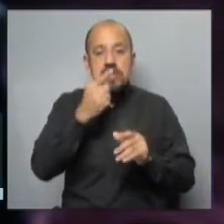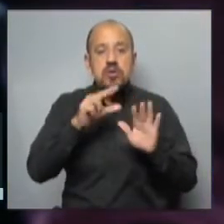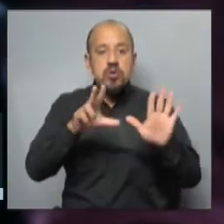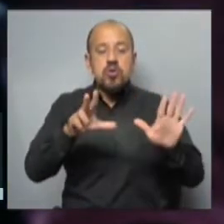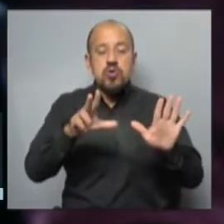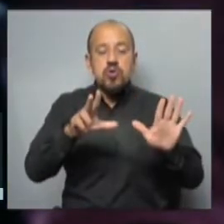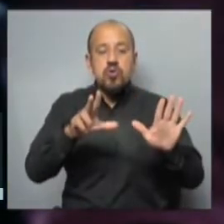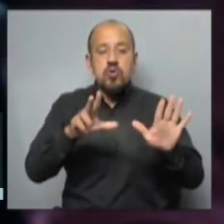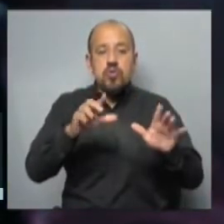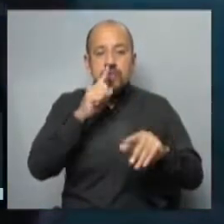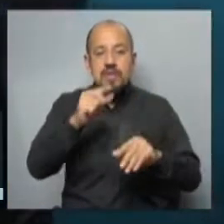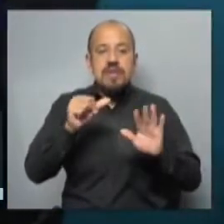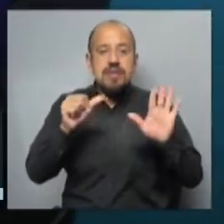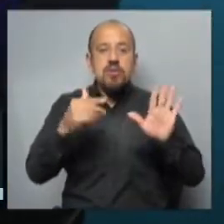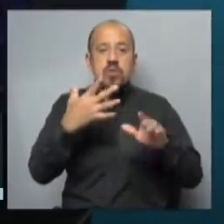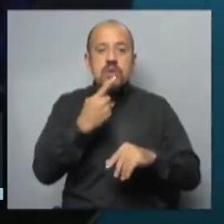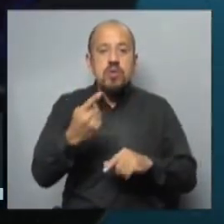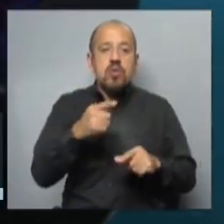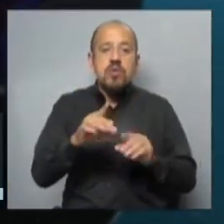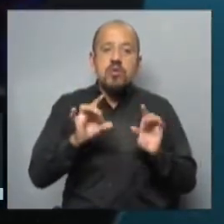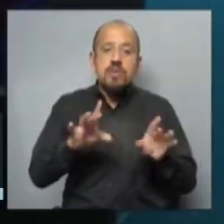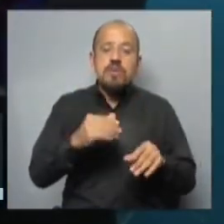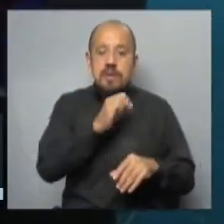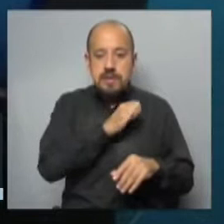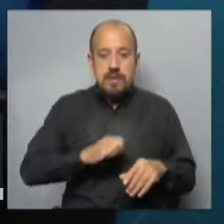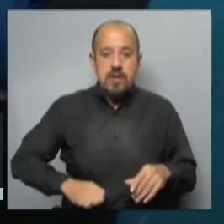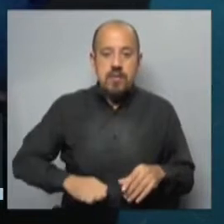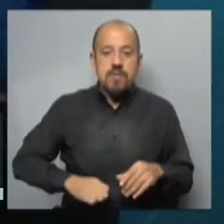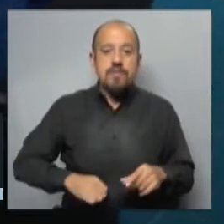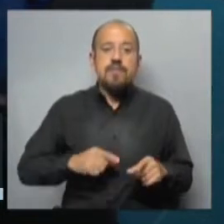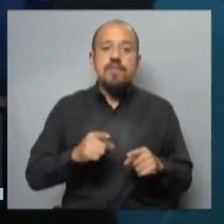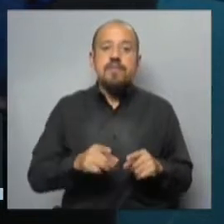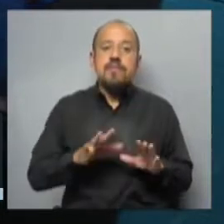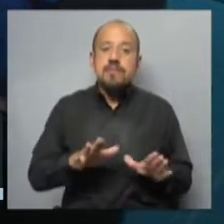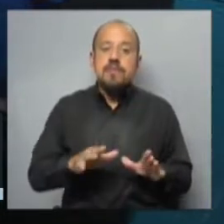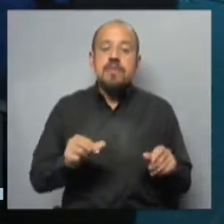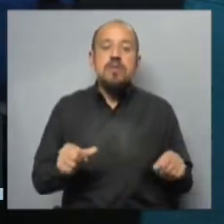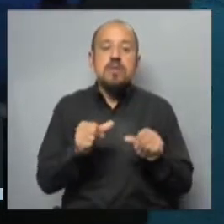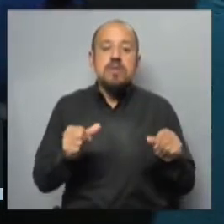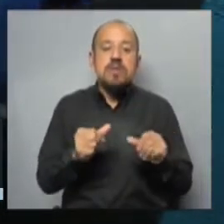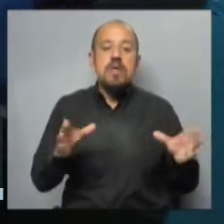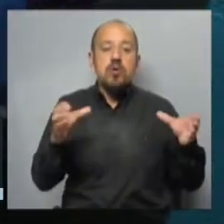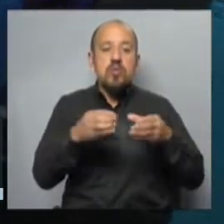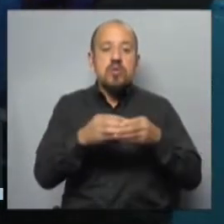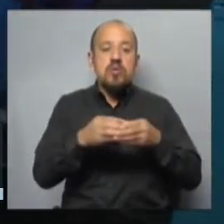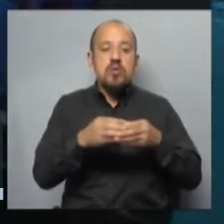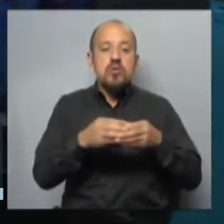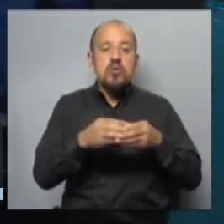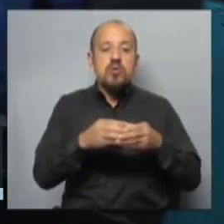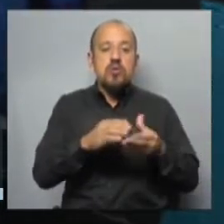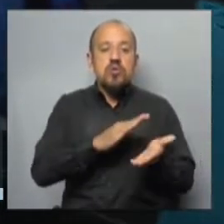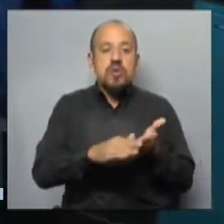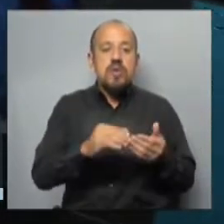en realidad es sólo para el estado y eso es la parte que hace la comisión nacional honoraria de la discapacidad